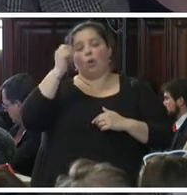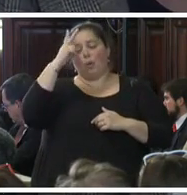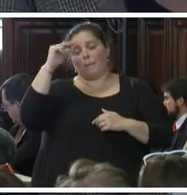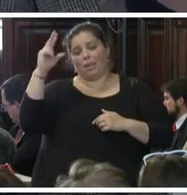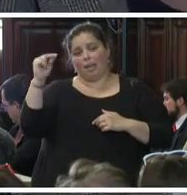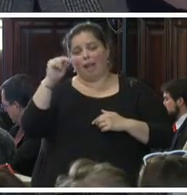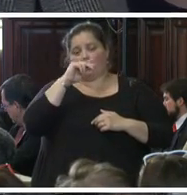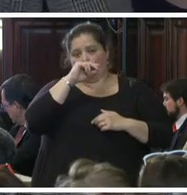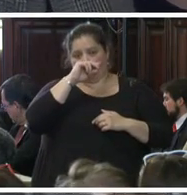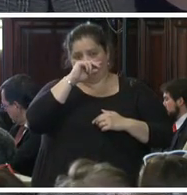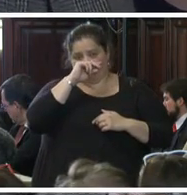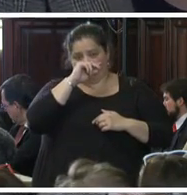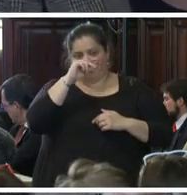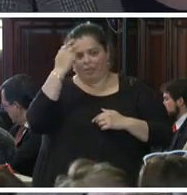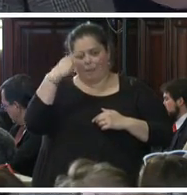perdón